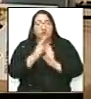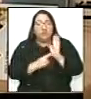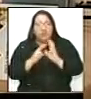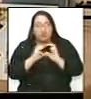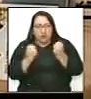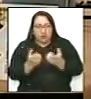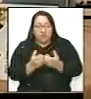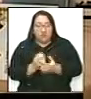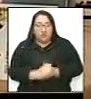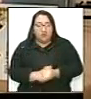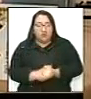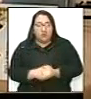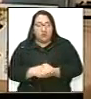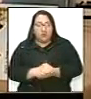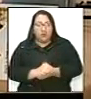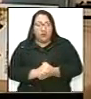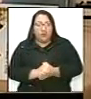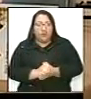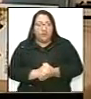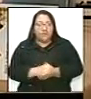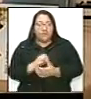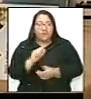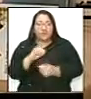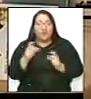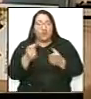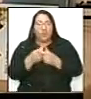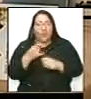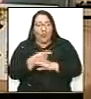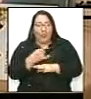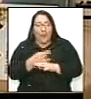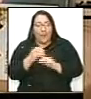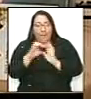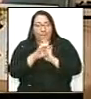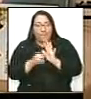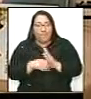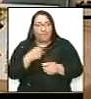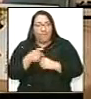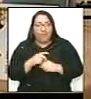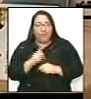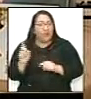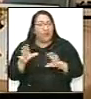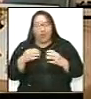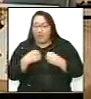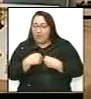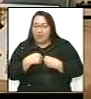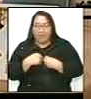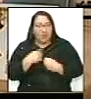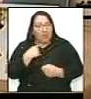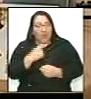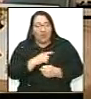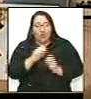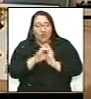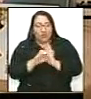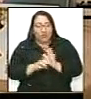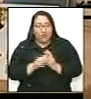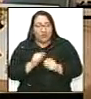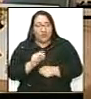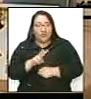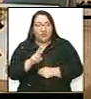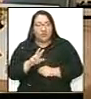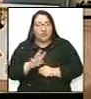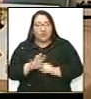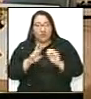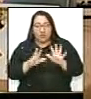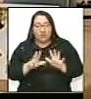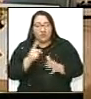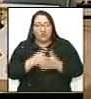del Congreso de la República, la Subcomisión de Acusaciones Constitucionales declara improcedente la denuncia constitucional número